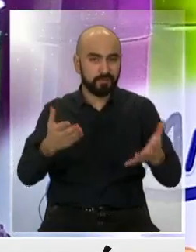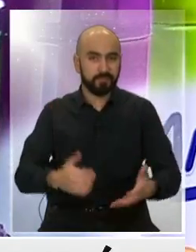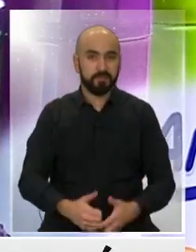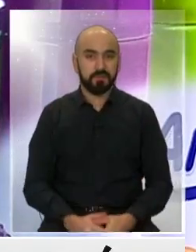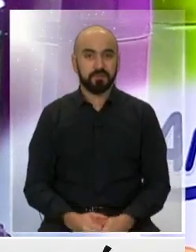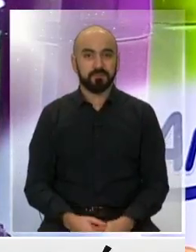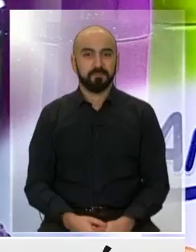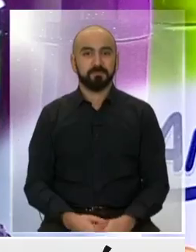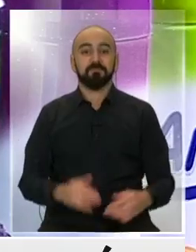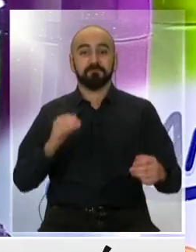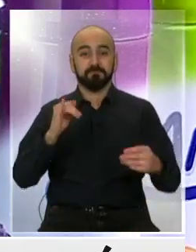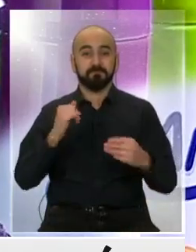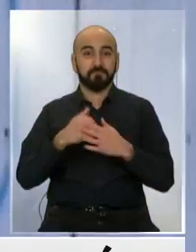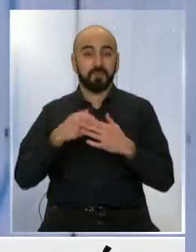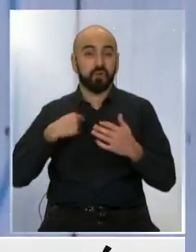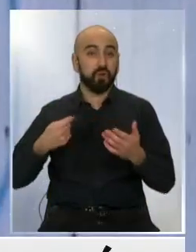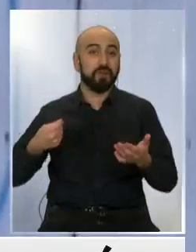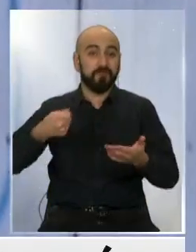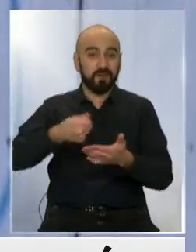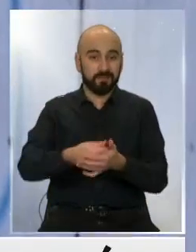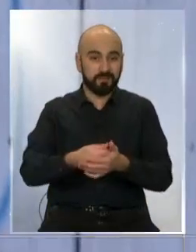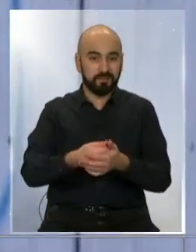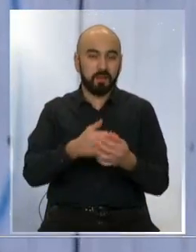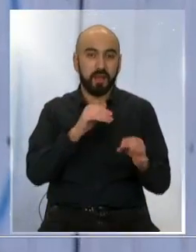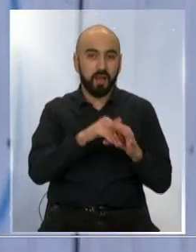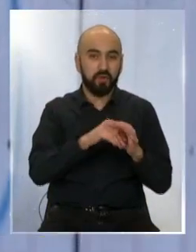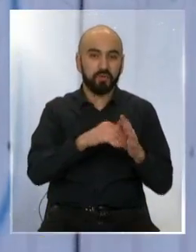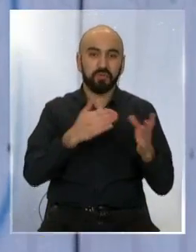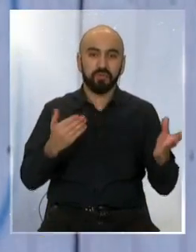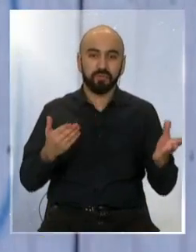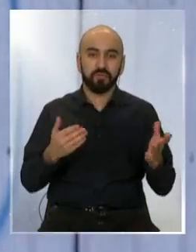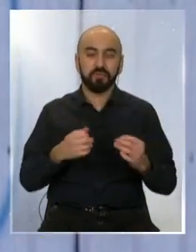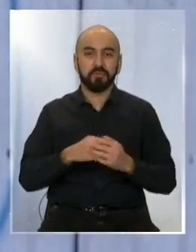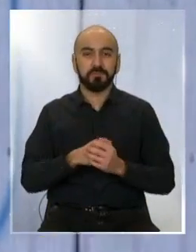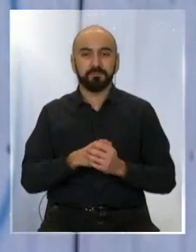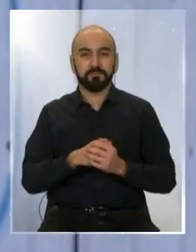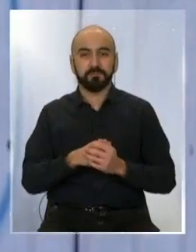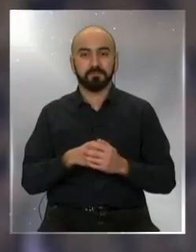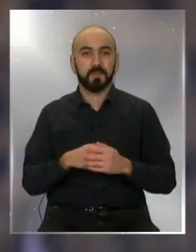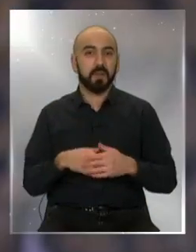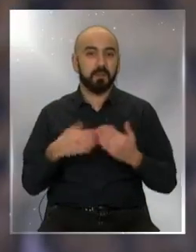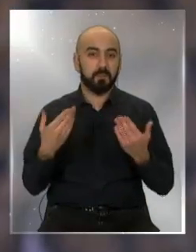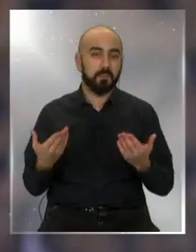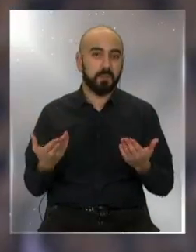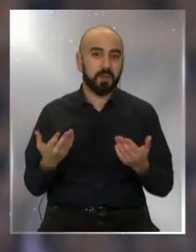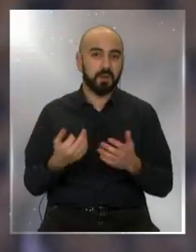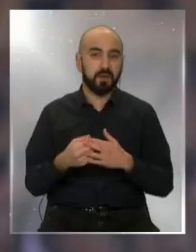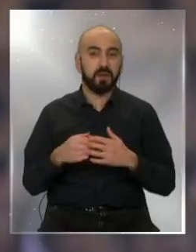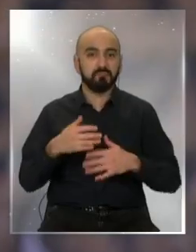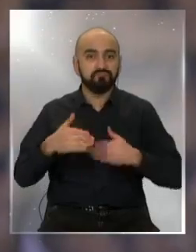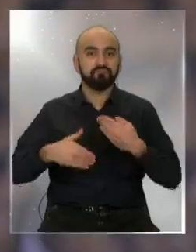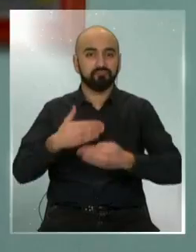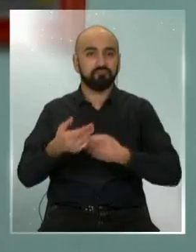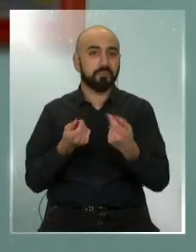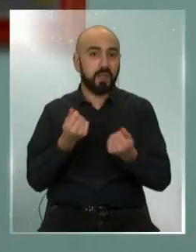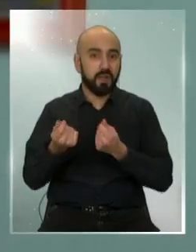Claro, invertí mis ahorros que yo tenía, invertí y para poder generar